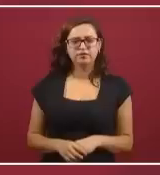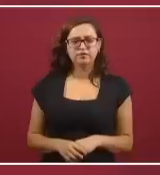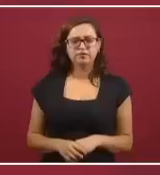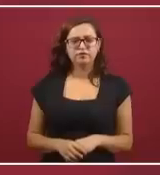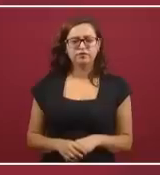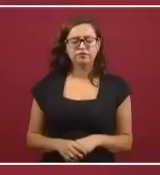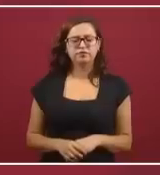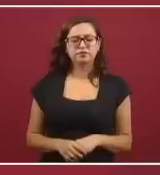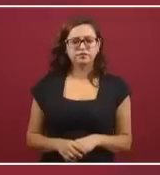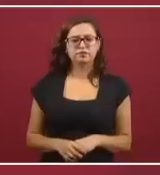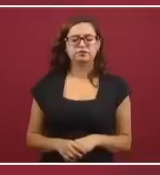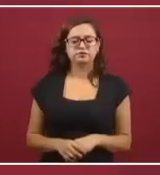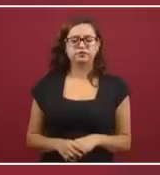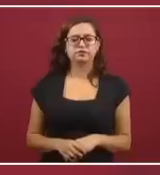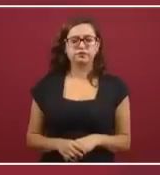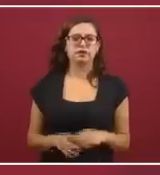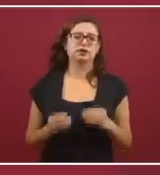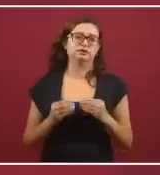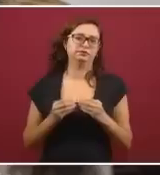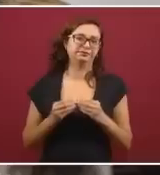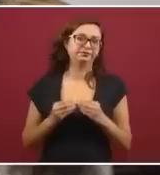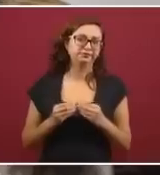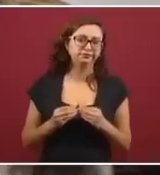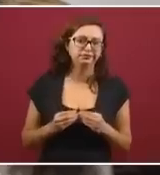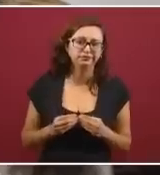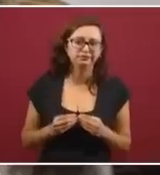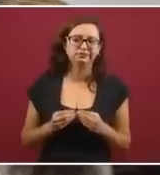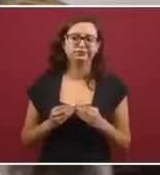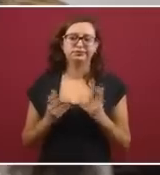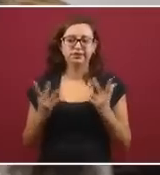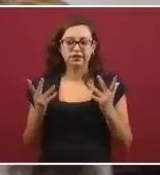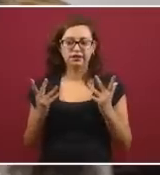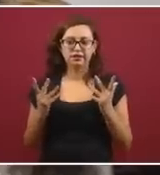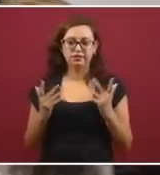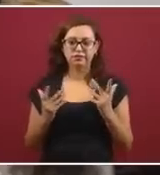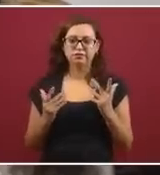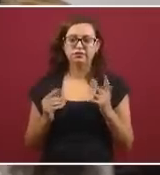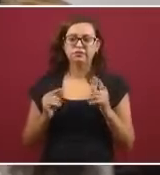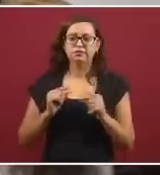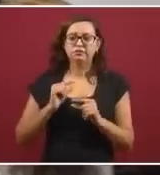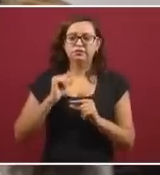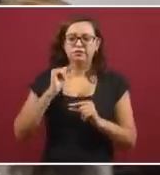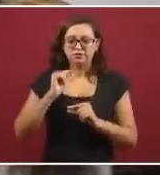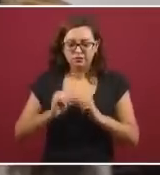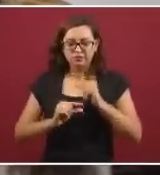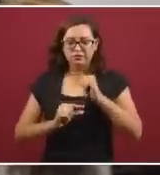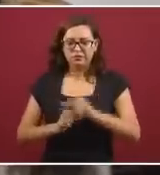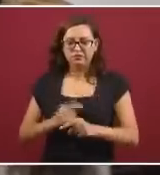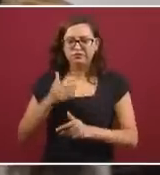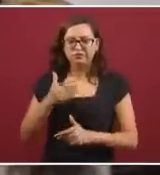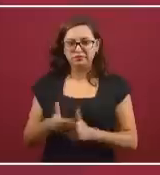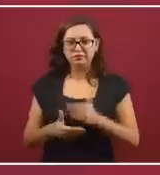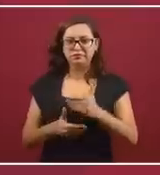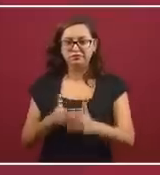claro que para hacer eso es un proceso tenemos que